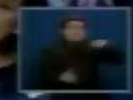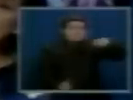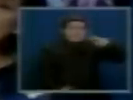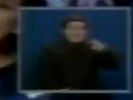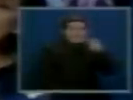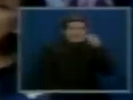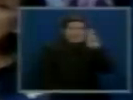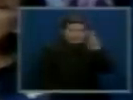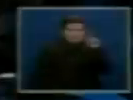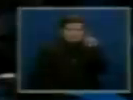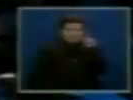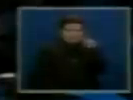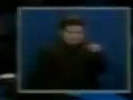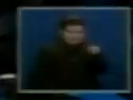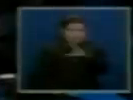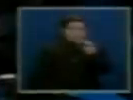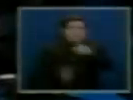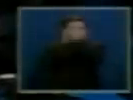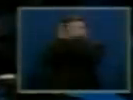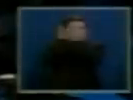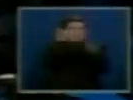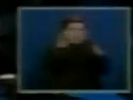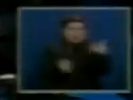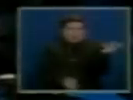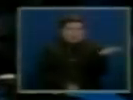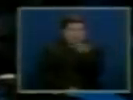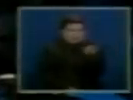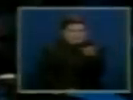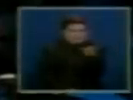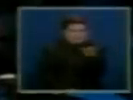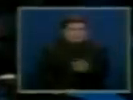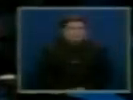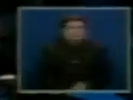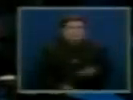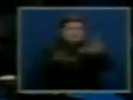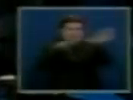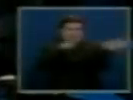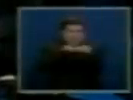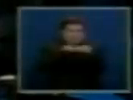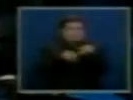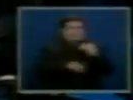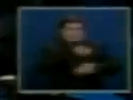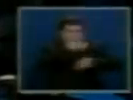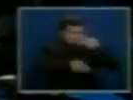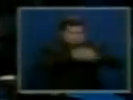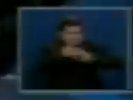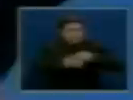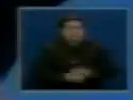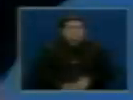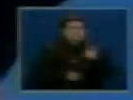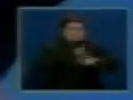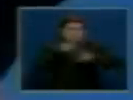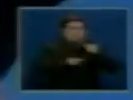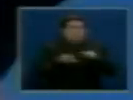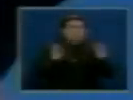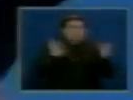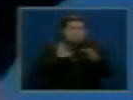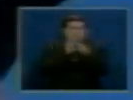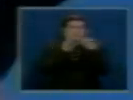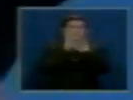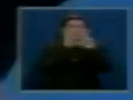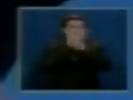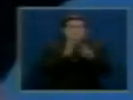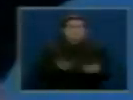de la República y a la Contraloría General de la República que se sumen a este esfuerzo frente a la Asamblea Legislativa. El objetivo de la